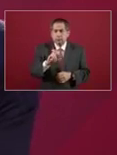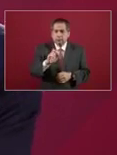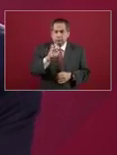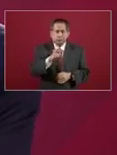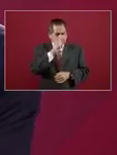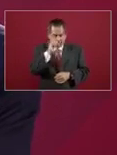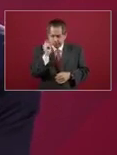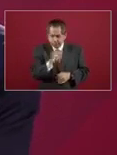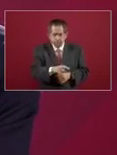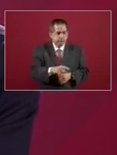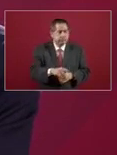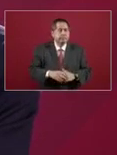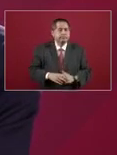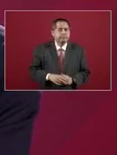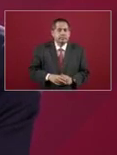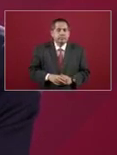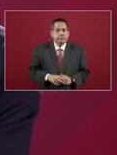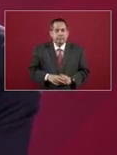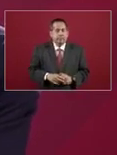también,